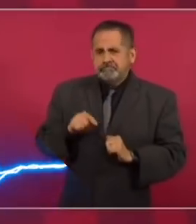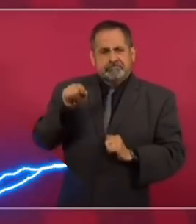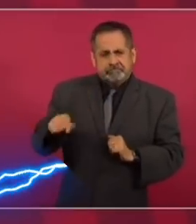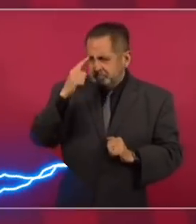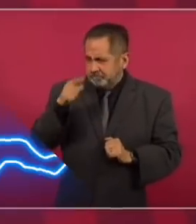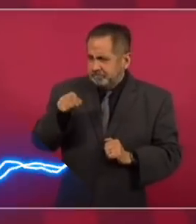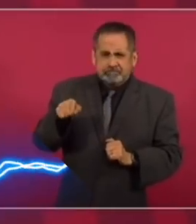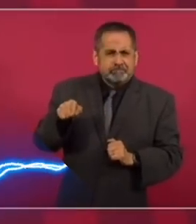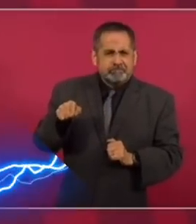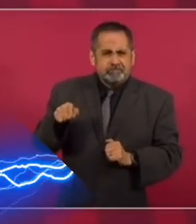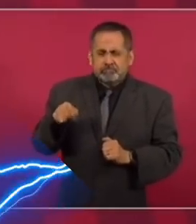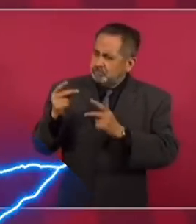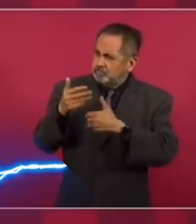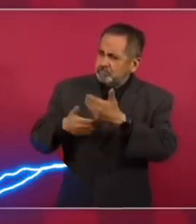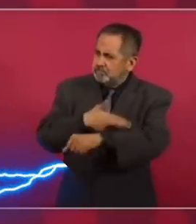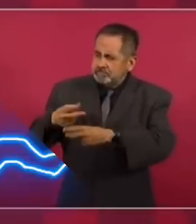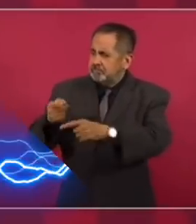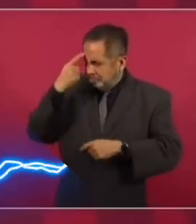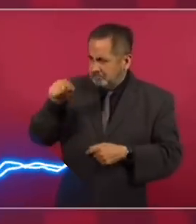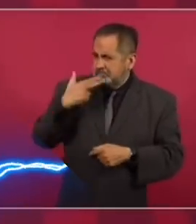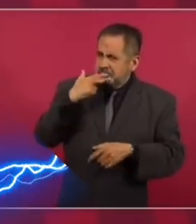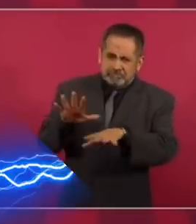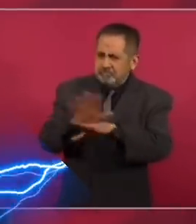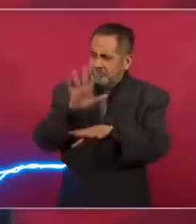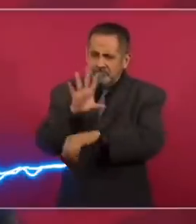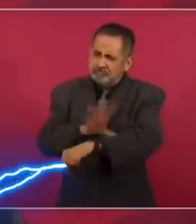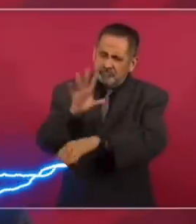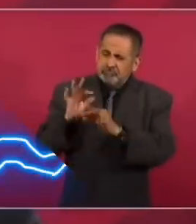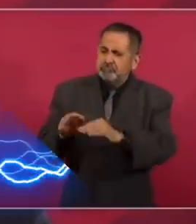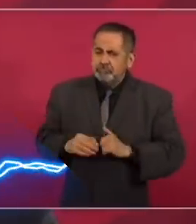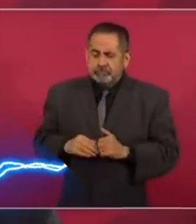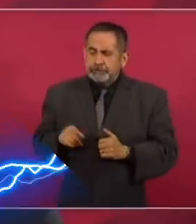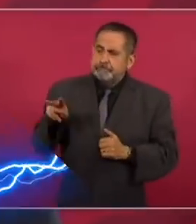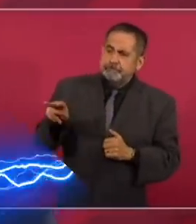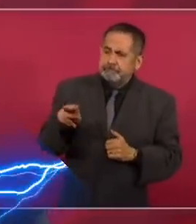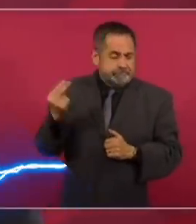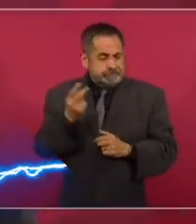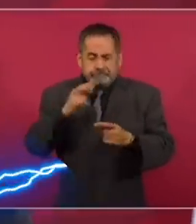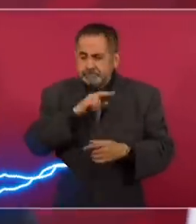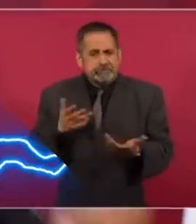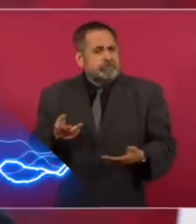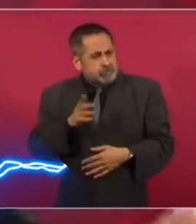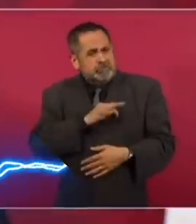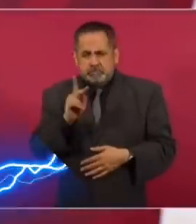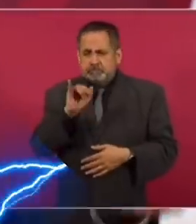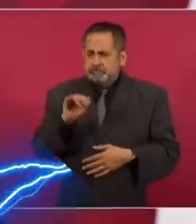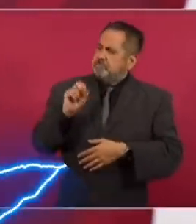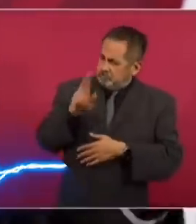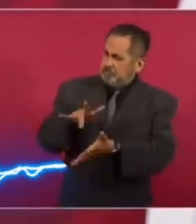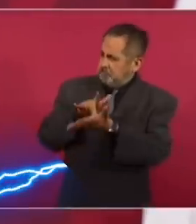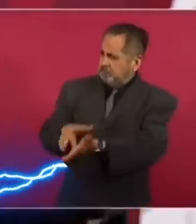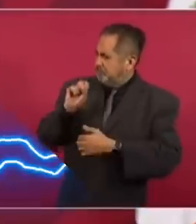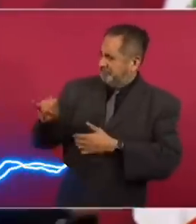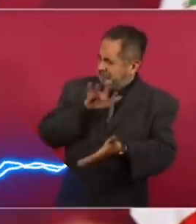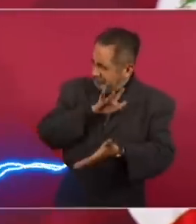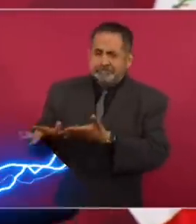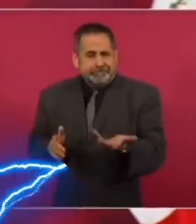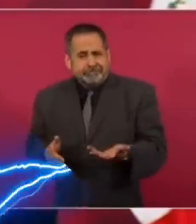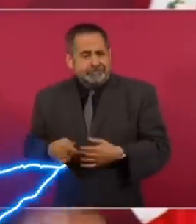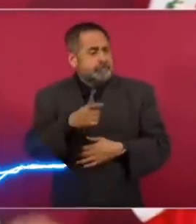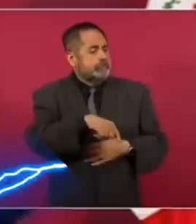va con prisa, porque así lo ameritan las circunstancias. Y hay una postura